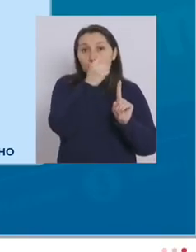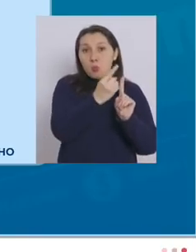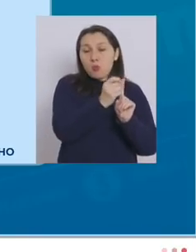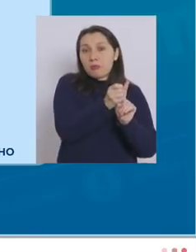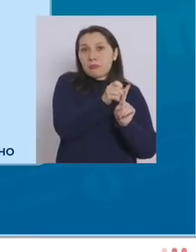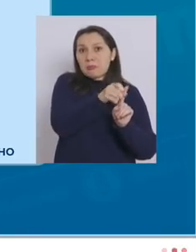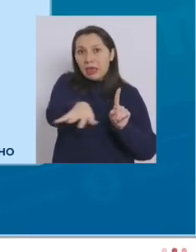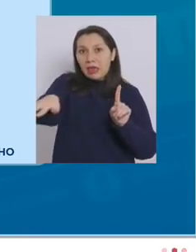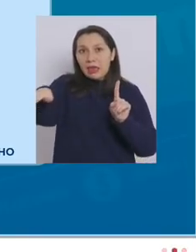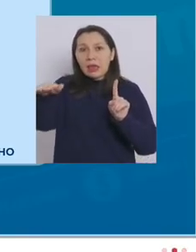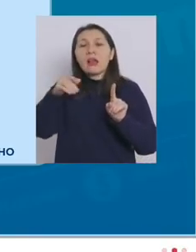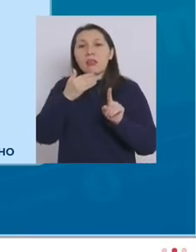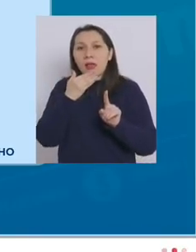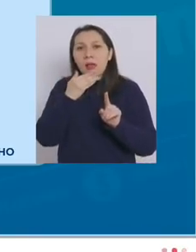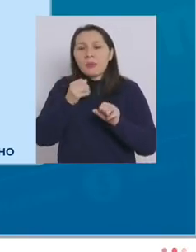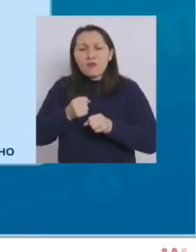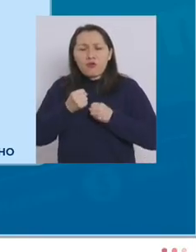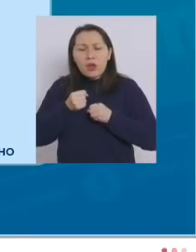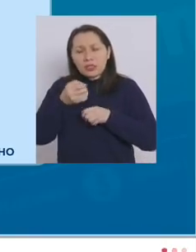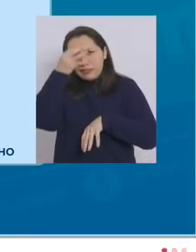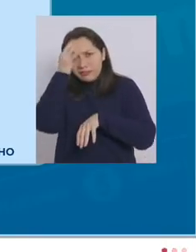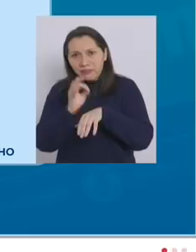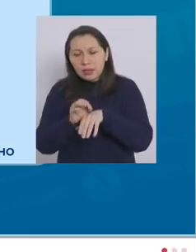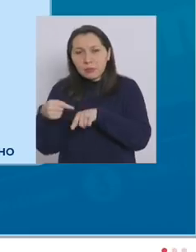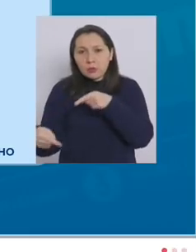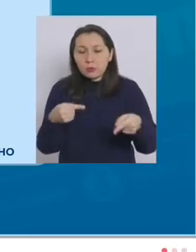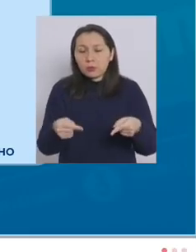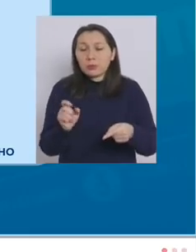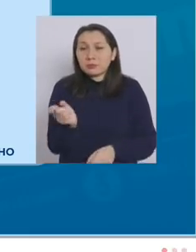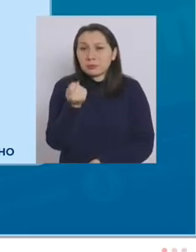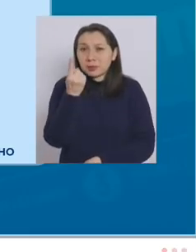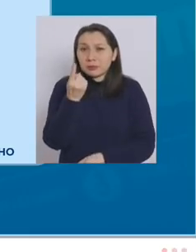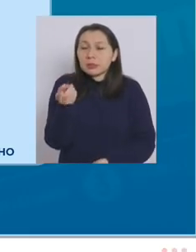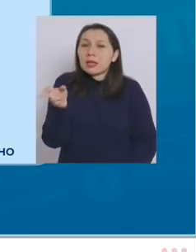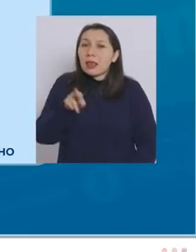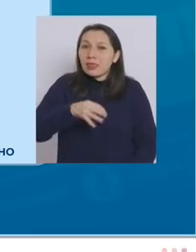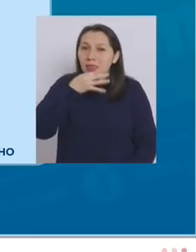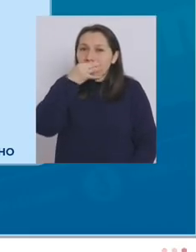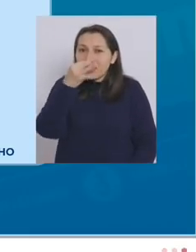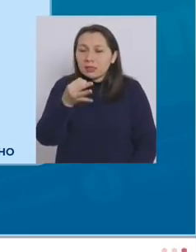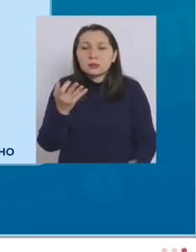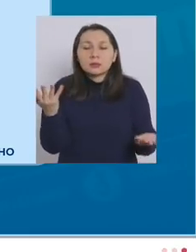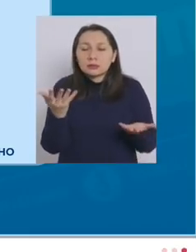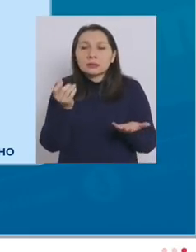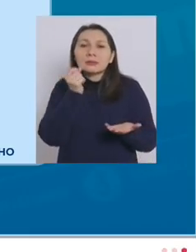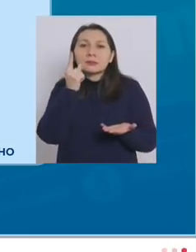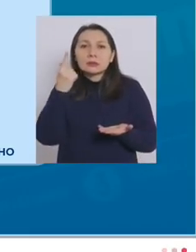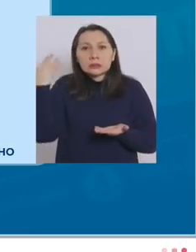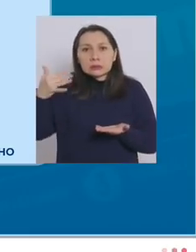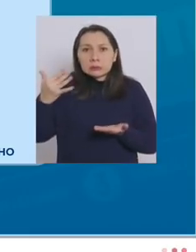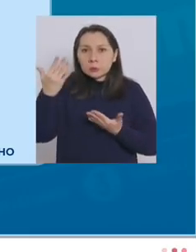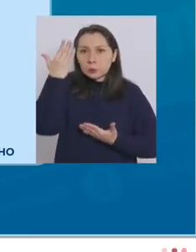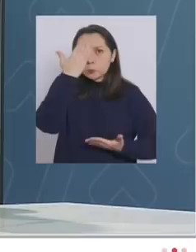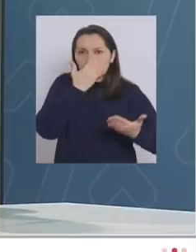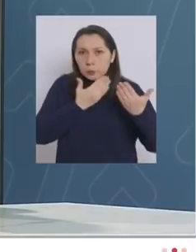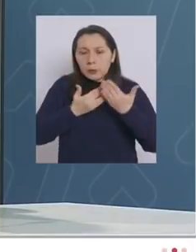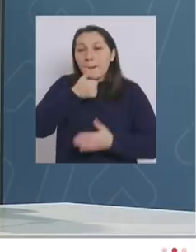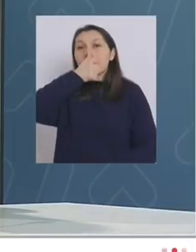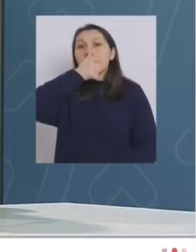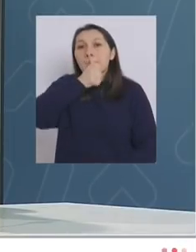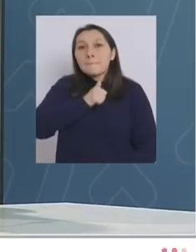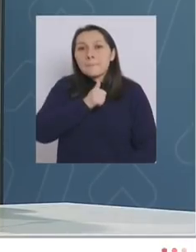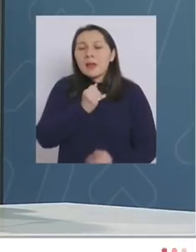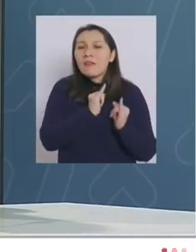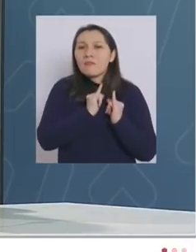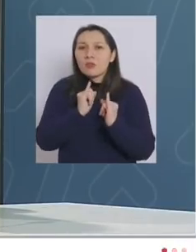en tasa de ataque secundario. Primero que todo, quisiera insistir en la importancia del resguardo de la confidencialidad de